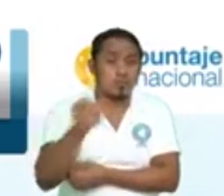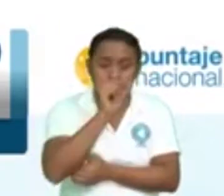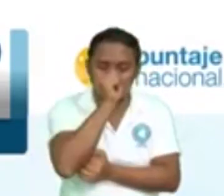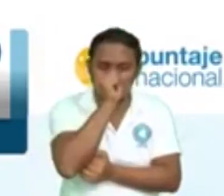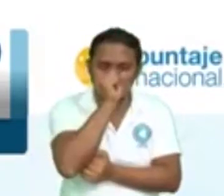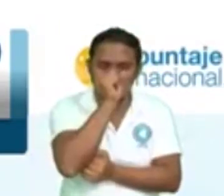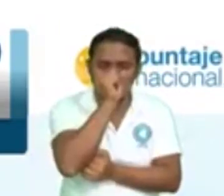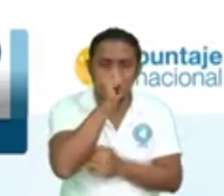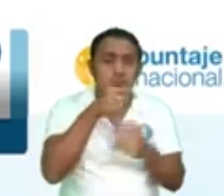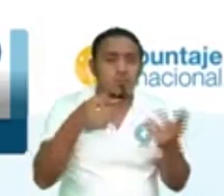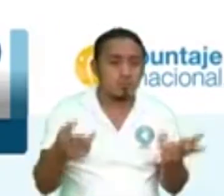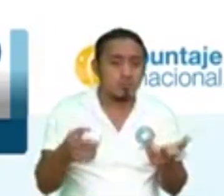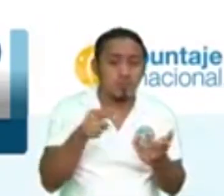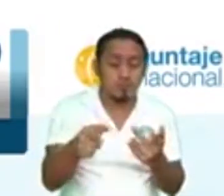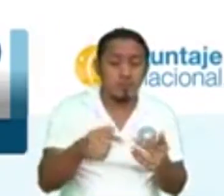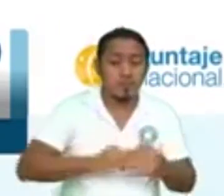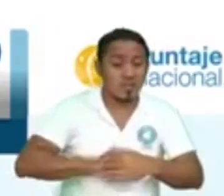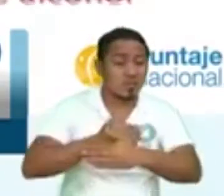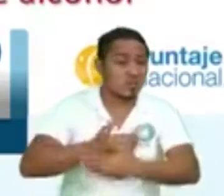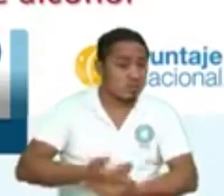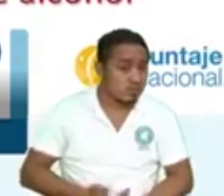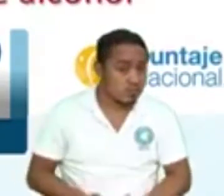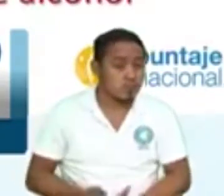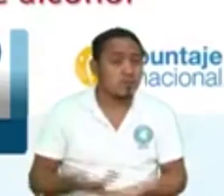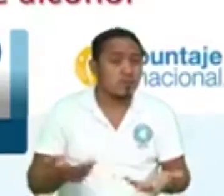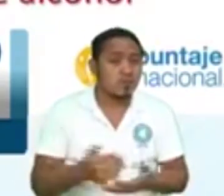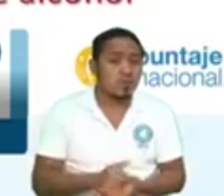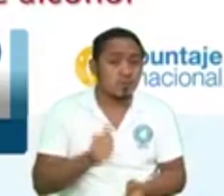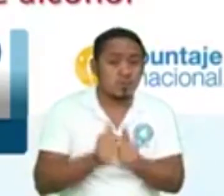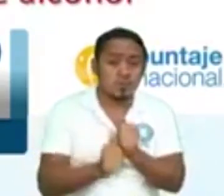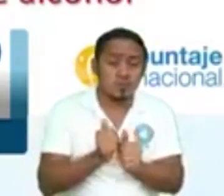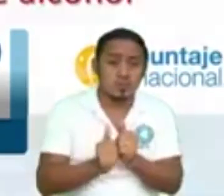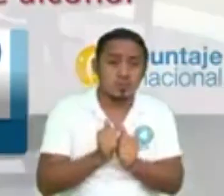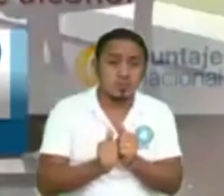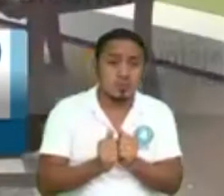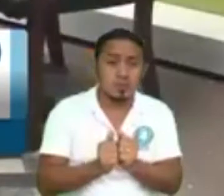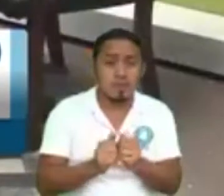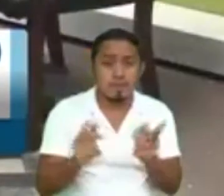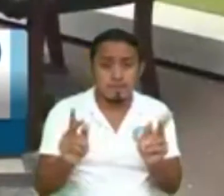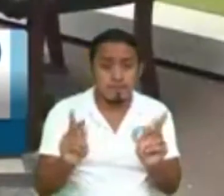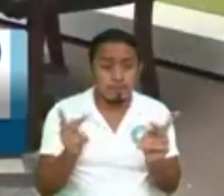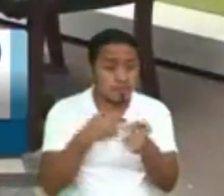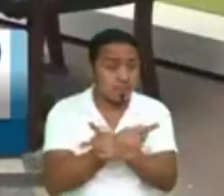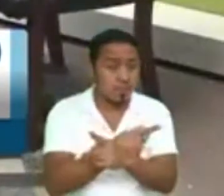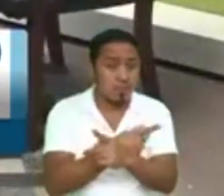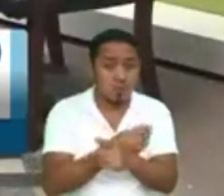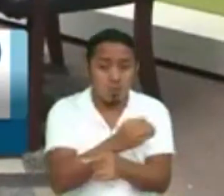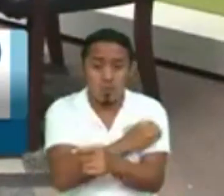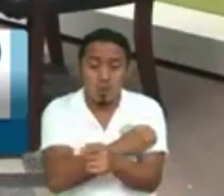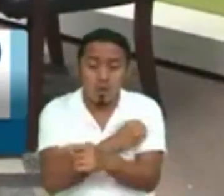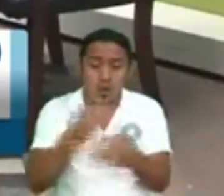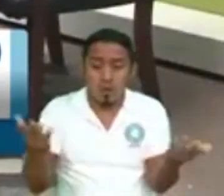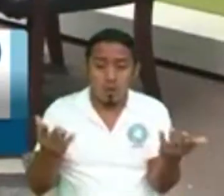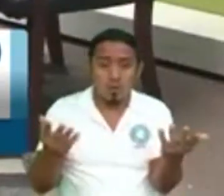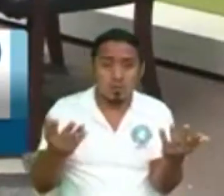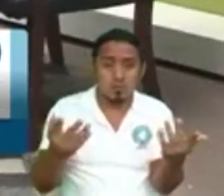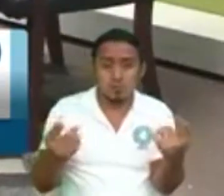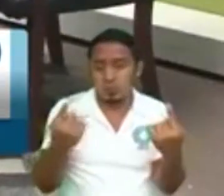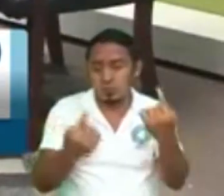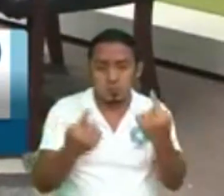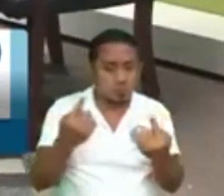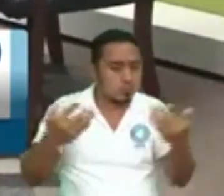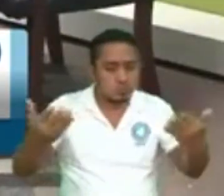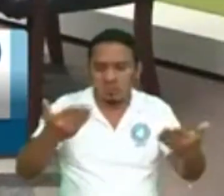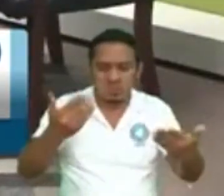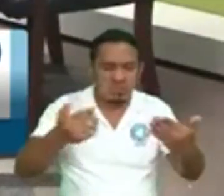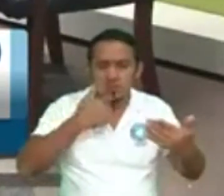pega y están embarazadas. ¿Qué daño es mayor, el daño que tomar alcohol, es mayor el daño que fumar o